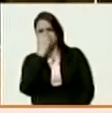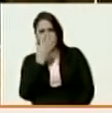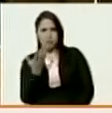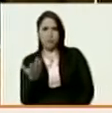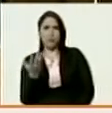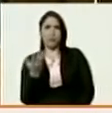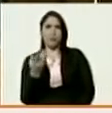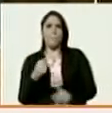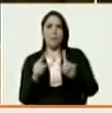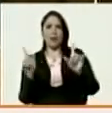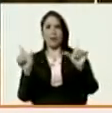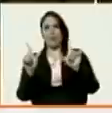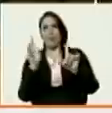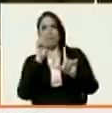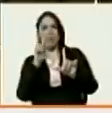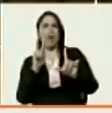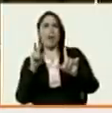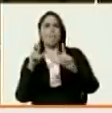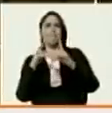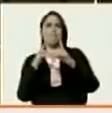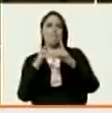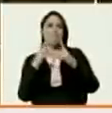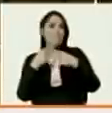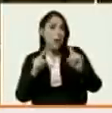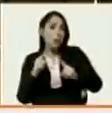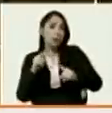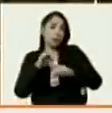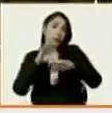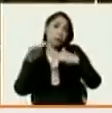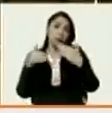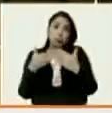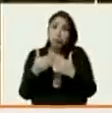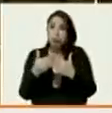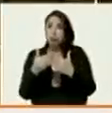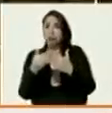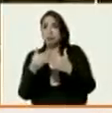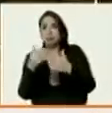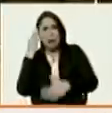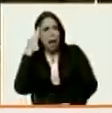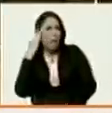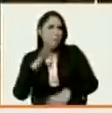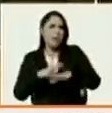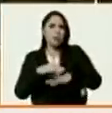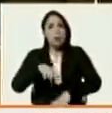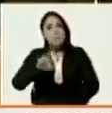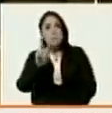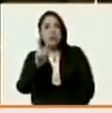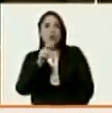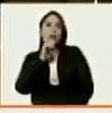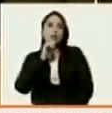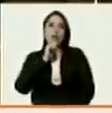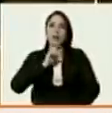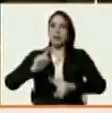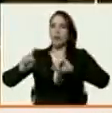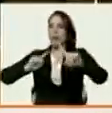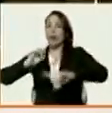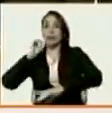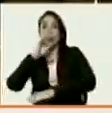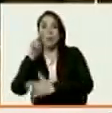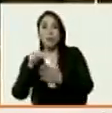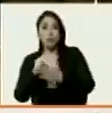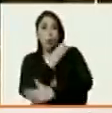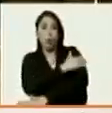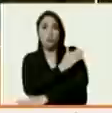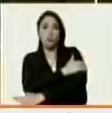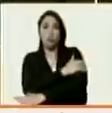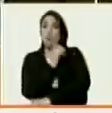Lo demás es mediático, pero todo el mundo sabe lo que ocurrió aquí en Venezuela. Que quienes dirigían la Asamblea Nacional, al